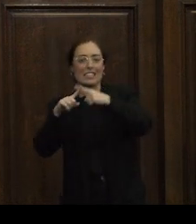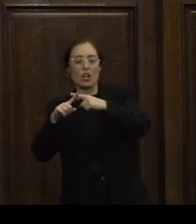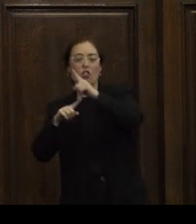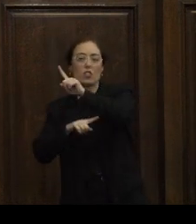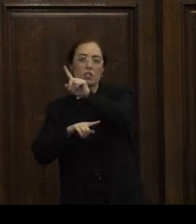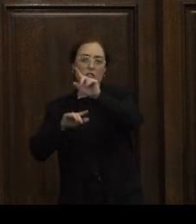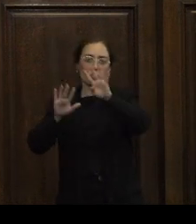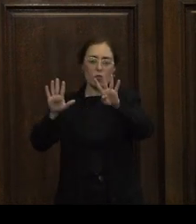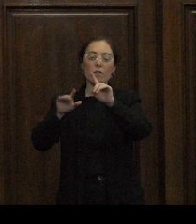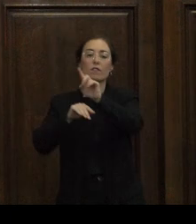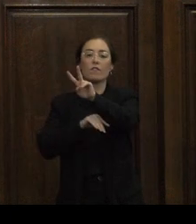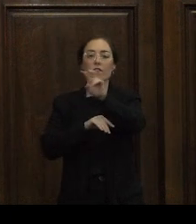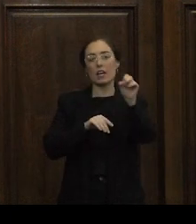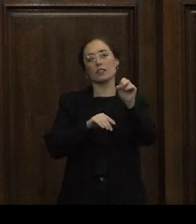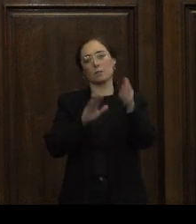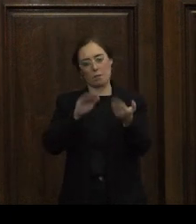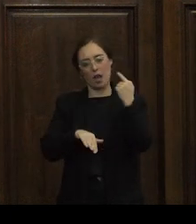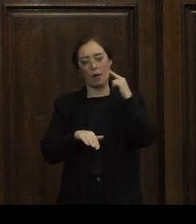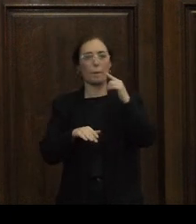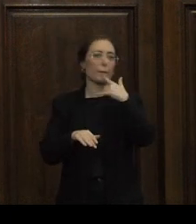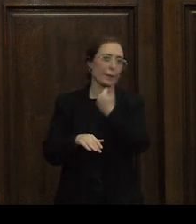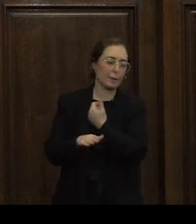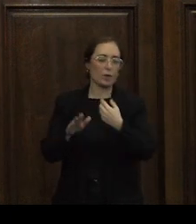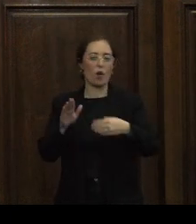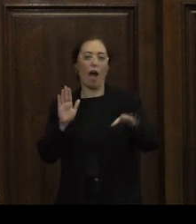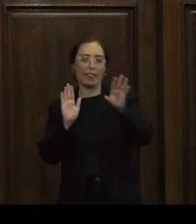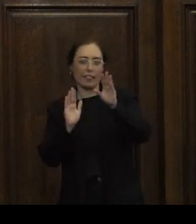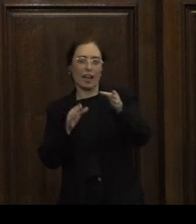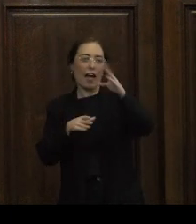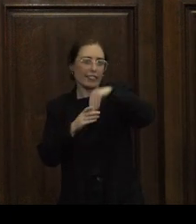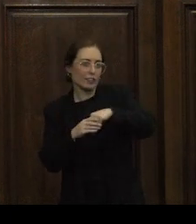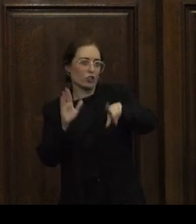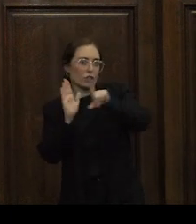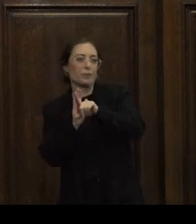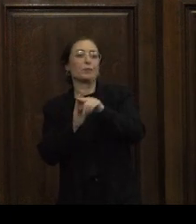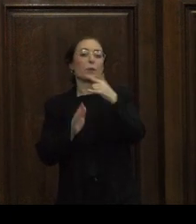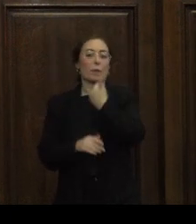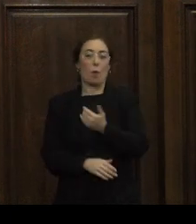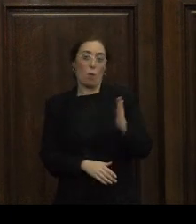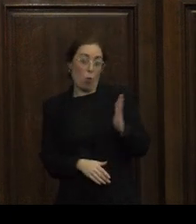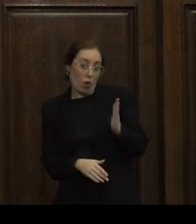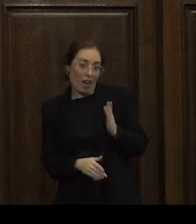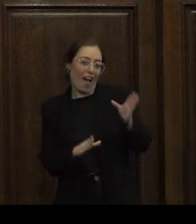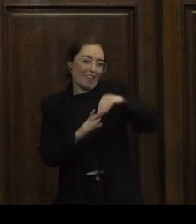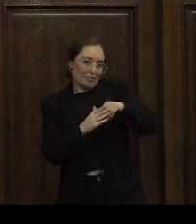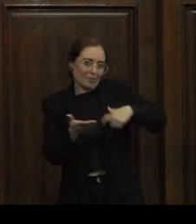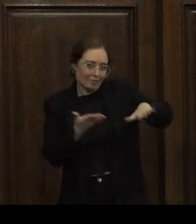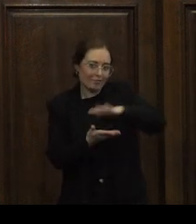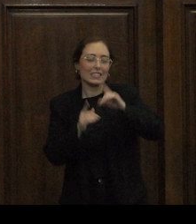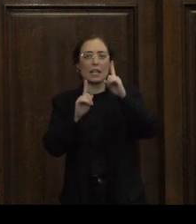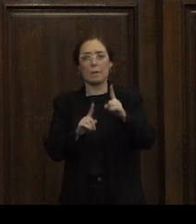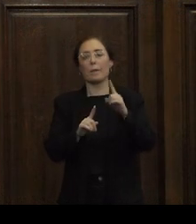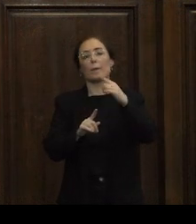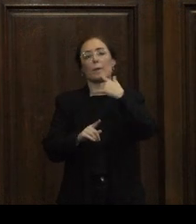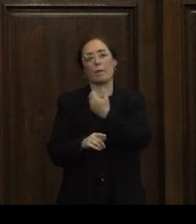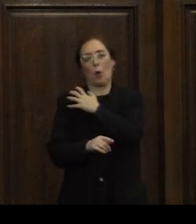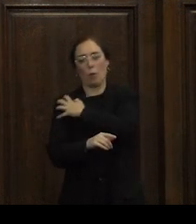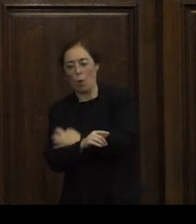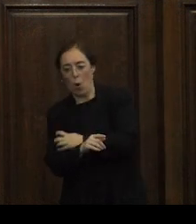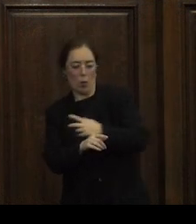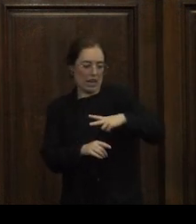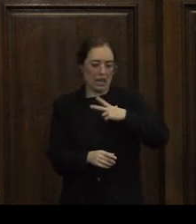de los siglos XIX y XX, para incluir, por ejemplo, a las mujeres en la categoría de ciudadanas, cuestiones de clase